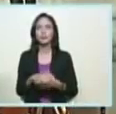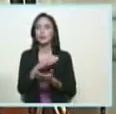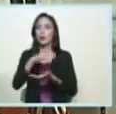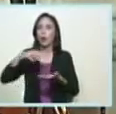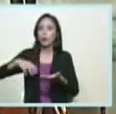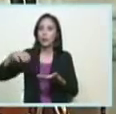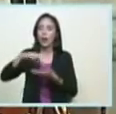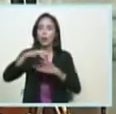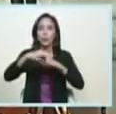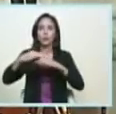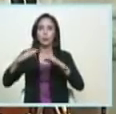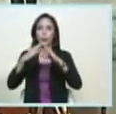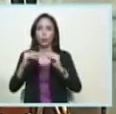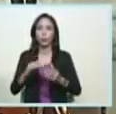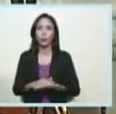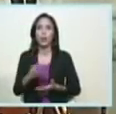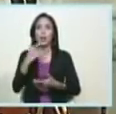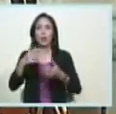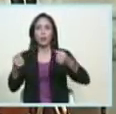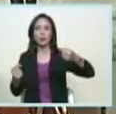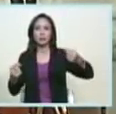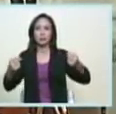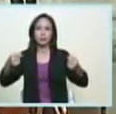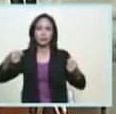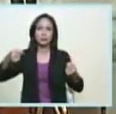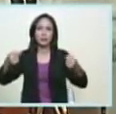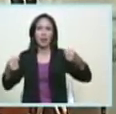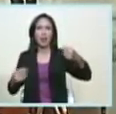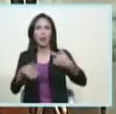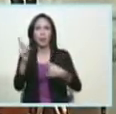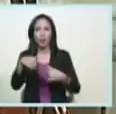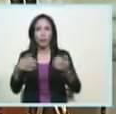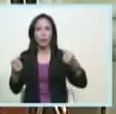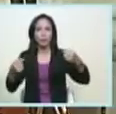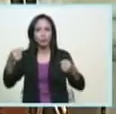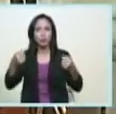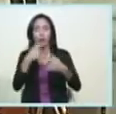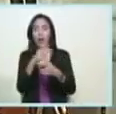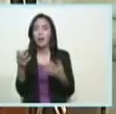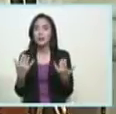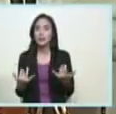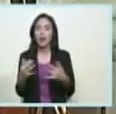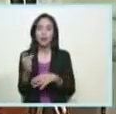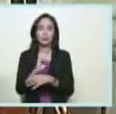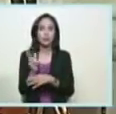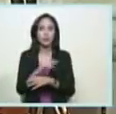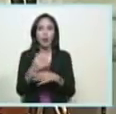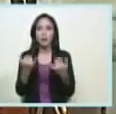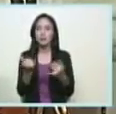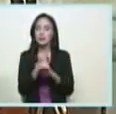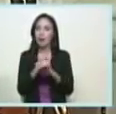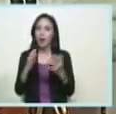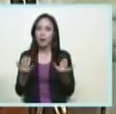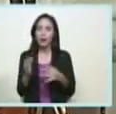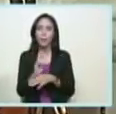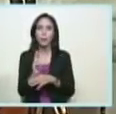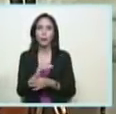el transporte de carga del país esto tiene que ser ya para el vicepresidente